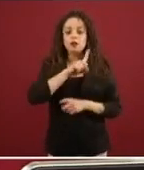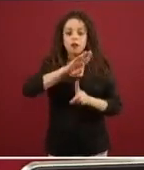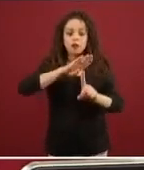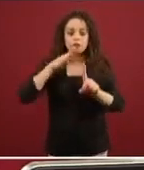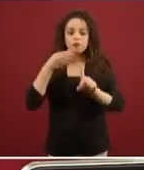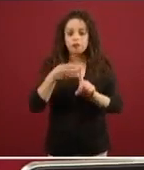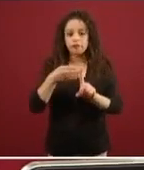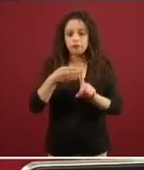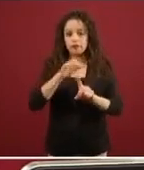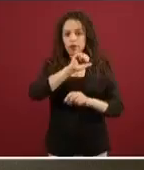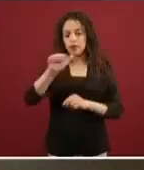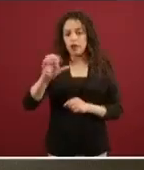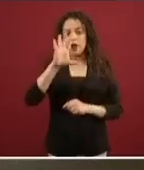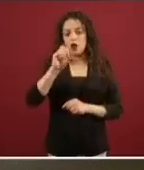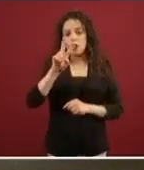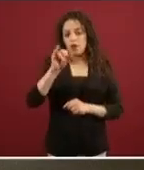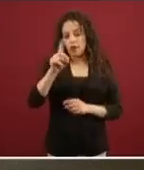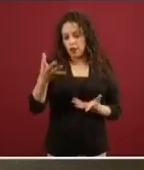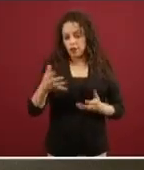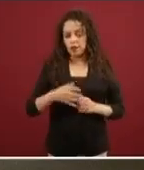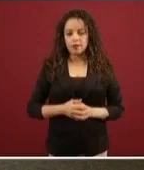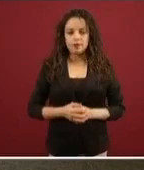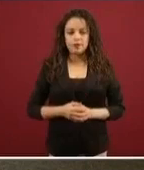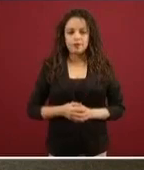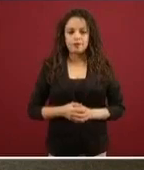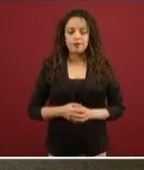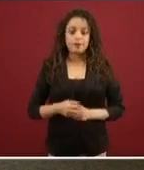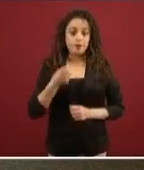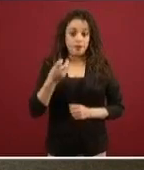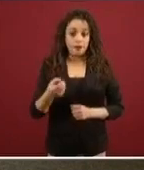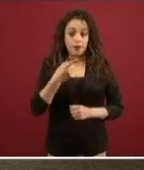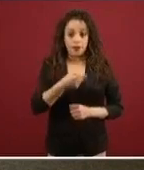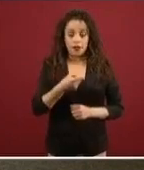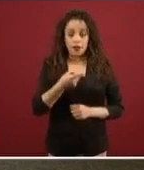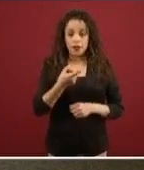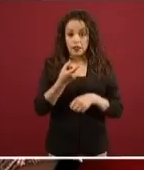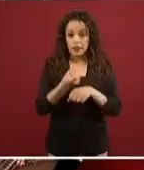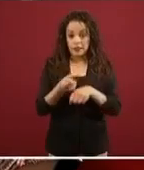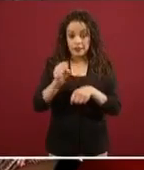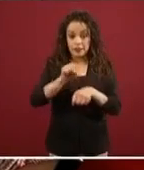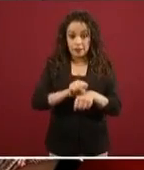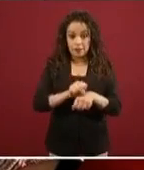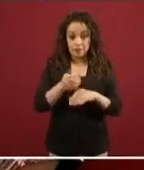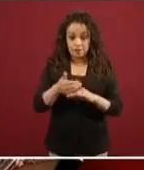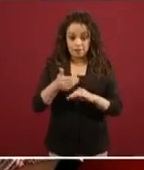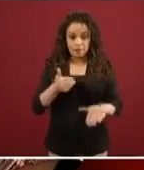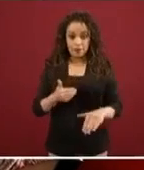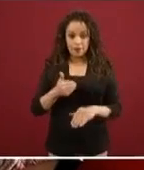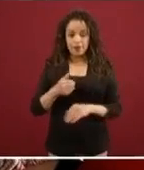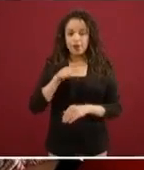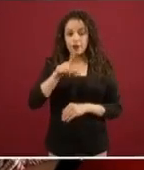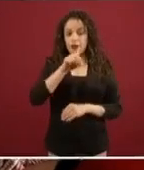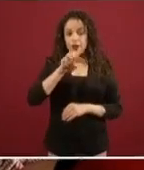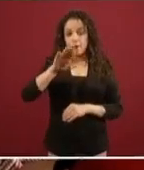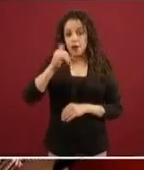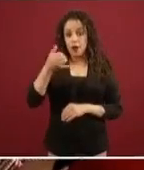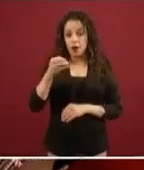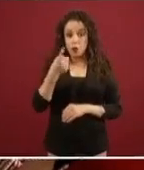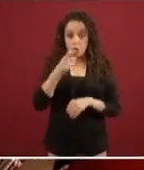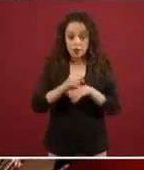ese momento. Posiblemente habrá un intervalo de la semana previa al 17 de mayo y según cómo esté la transmisión el 17 de